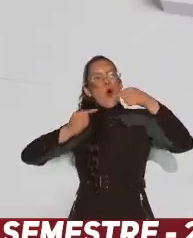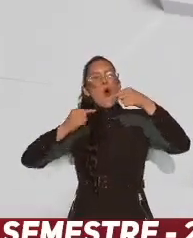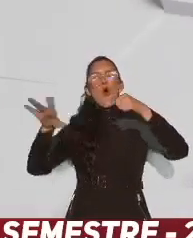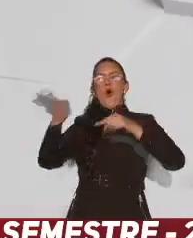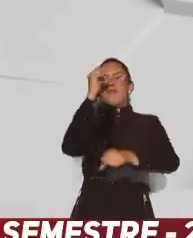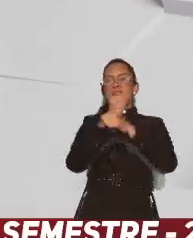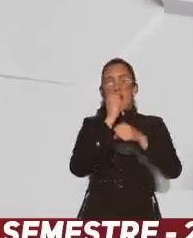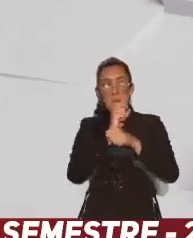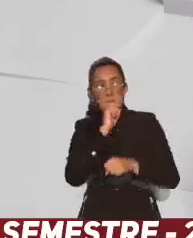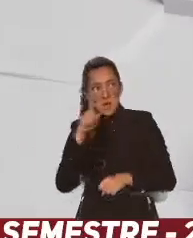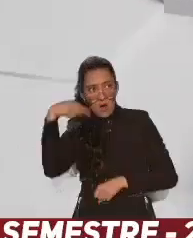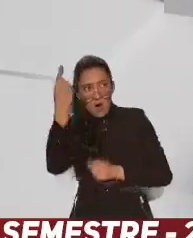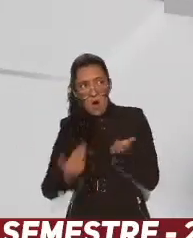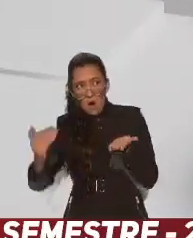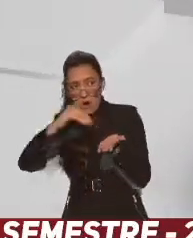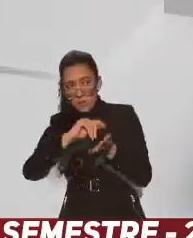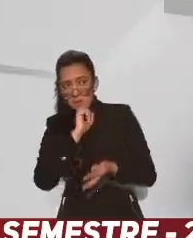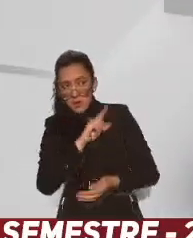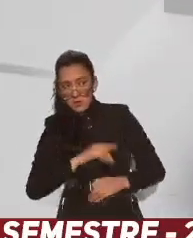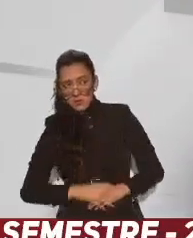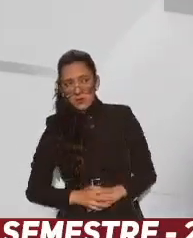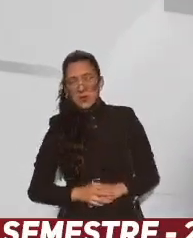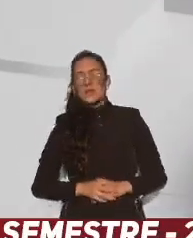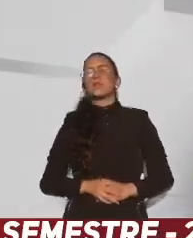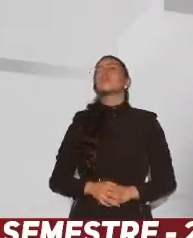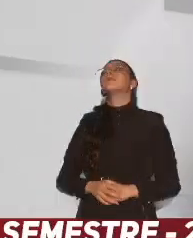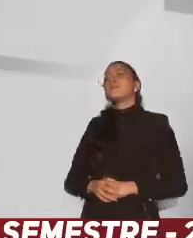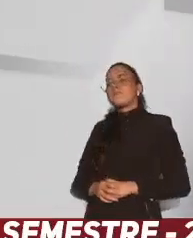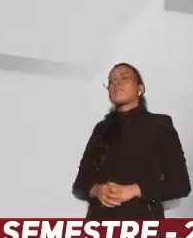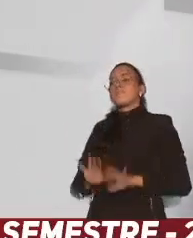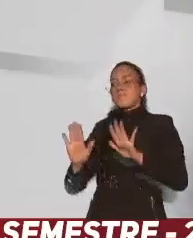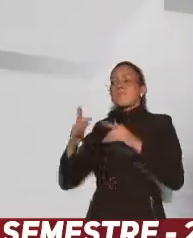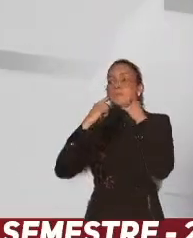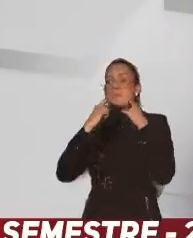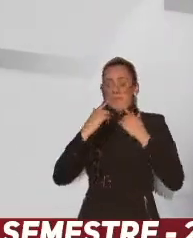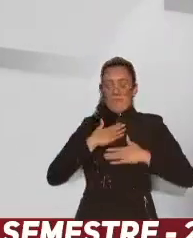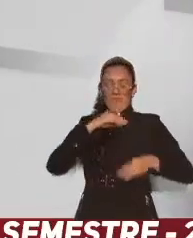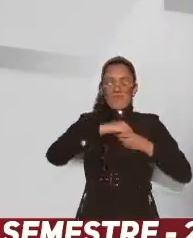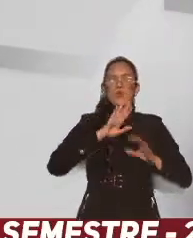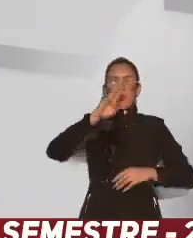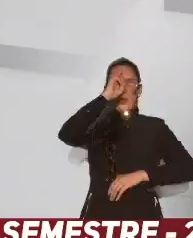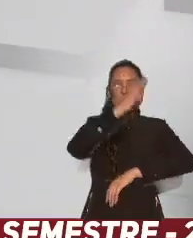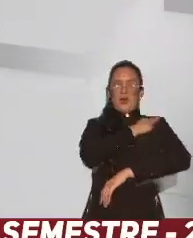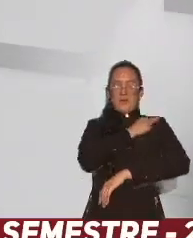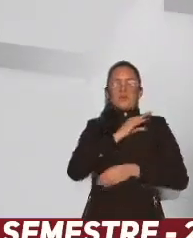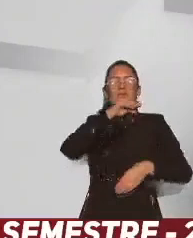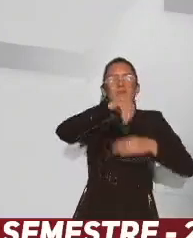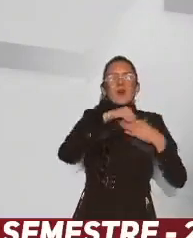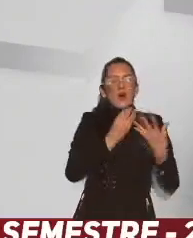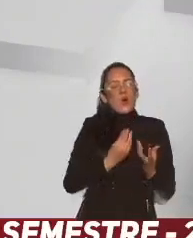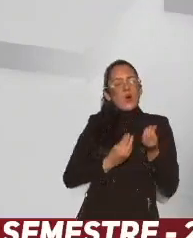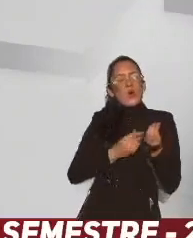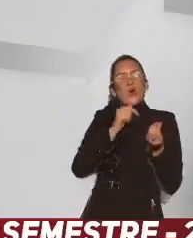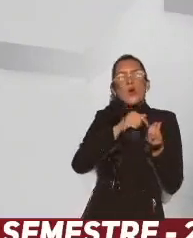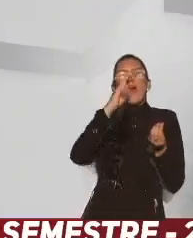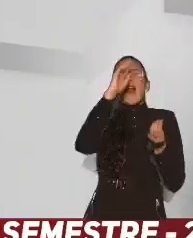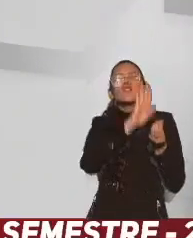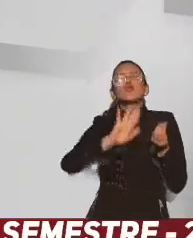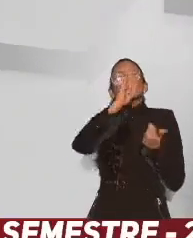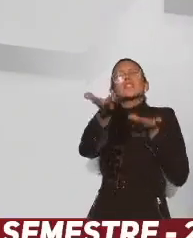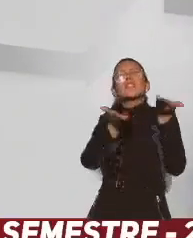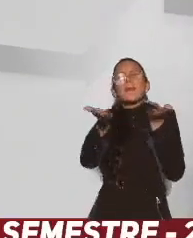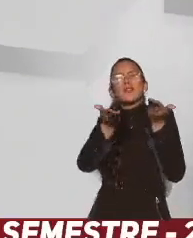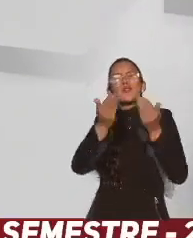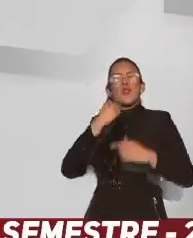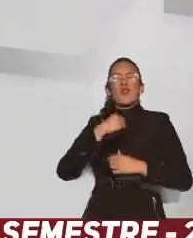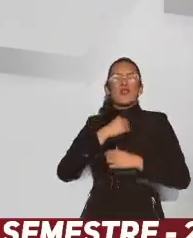general? Bueno, nuestro ejército, a través de la Comisión Nacional de Servicio Civil,